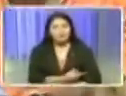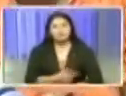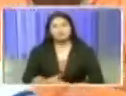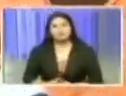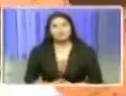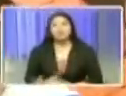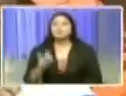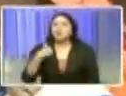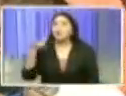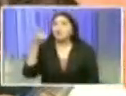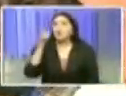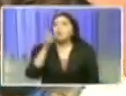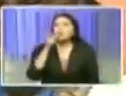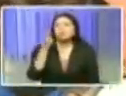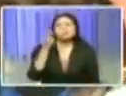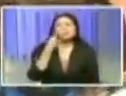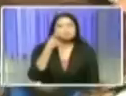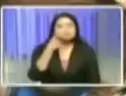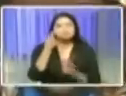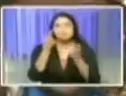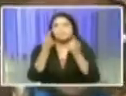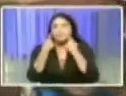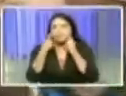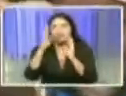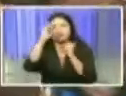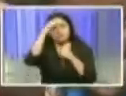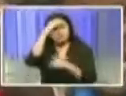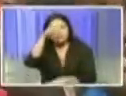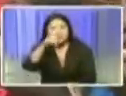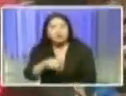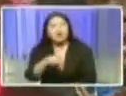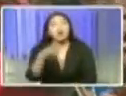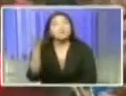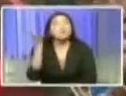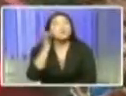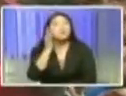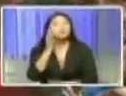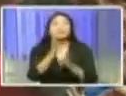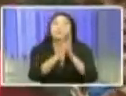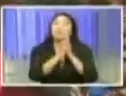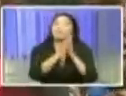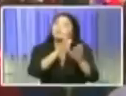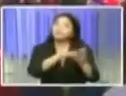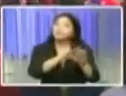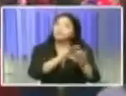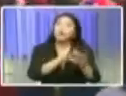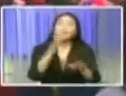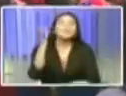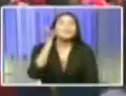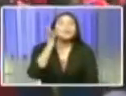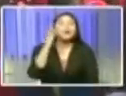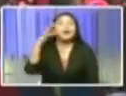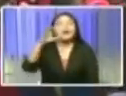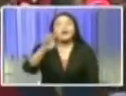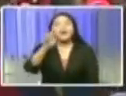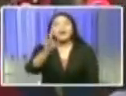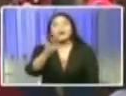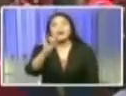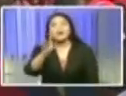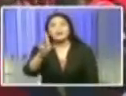He escuchado con mucha atención a esta compañera, por favor, Erika,